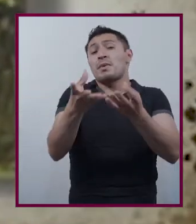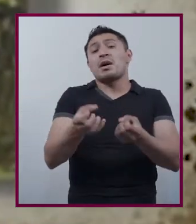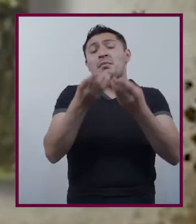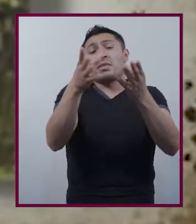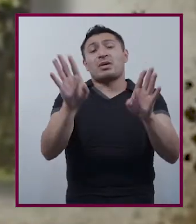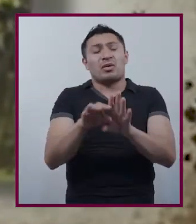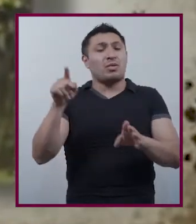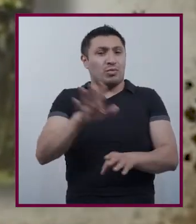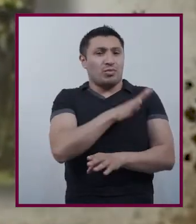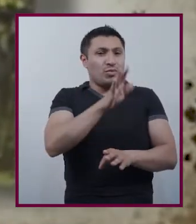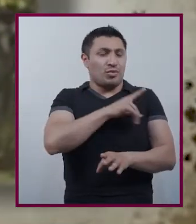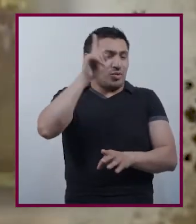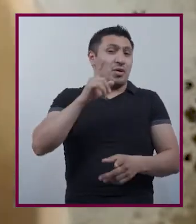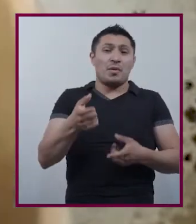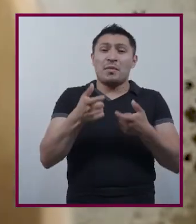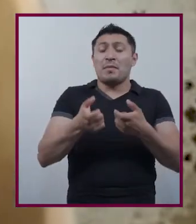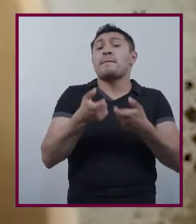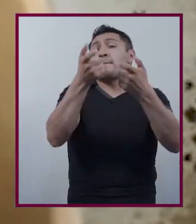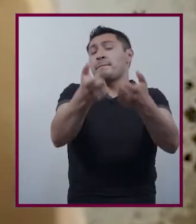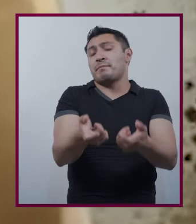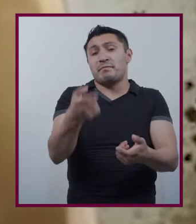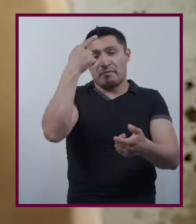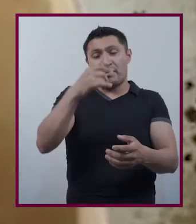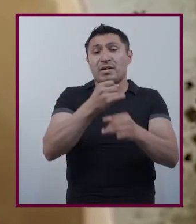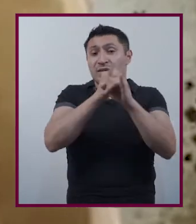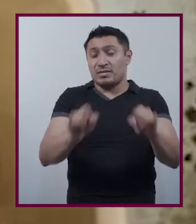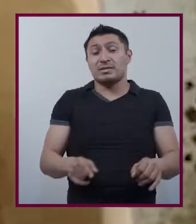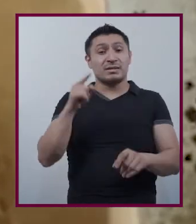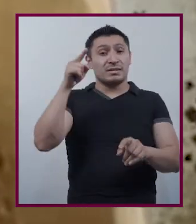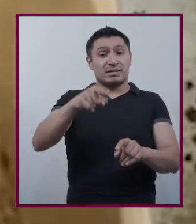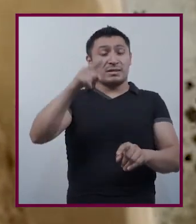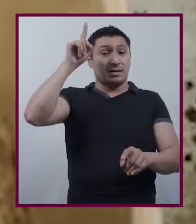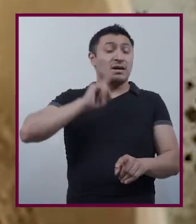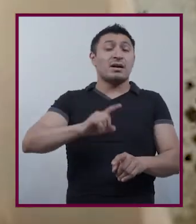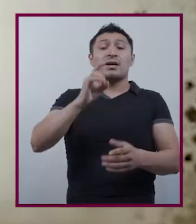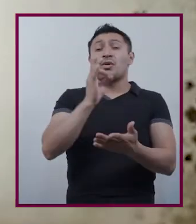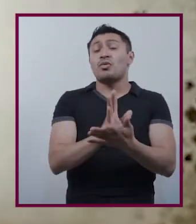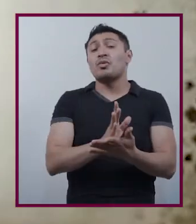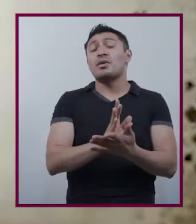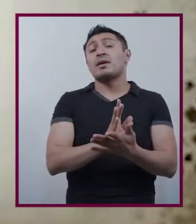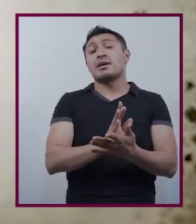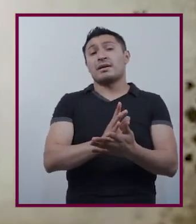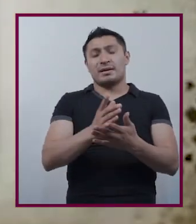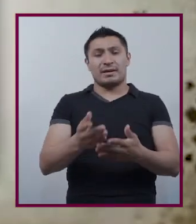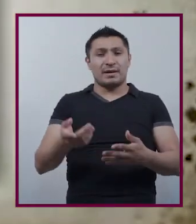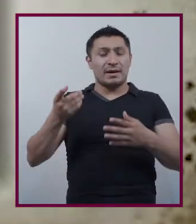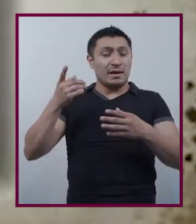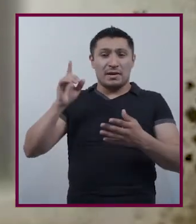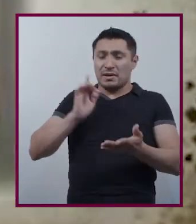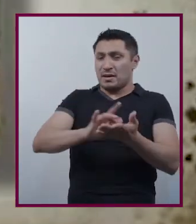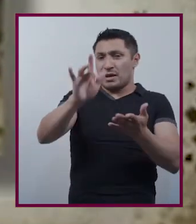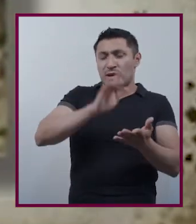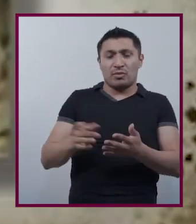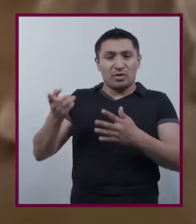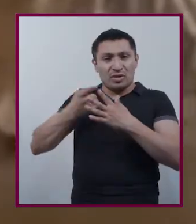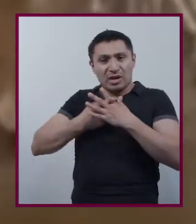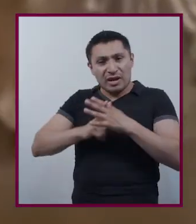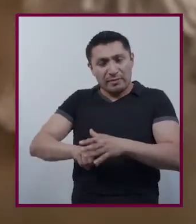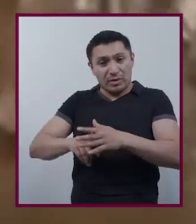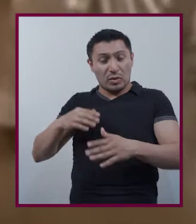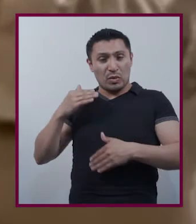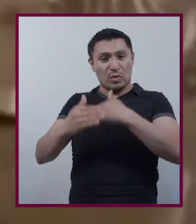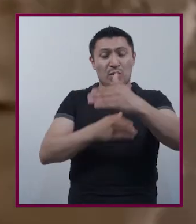lo hizo la Güera Rodríguez, quien, por cierto, fue la única mujer que estuvo presente de principio a fin en la lucha